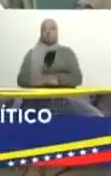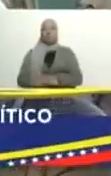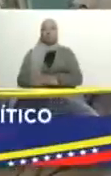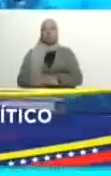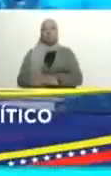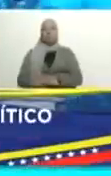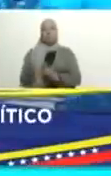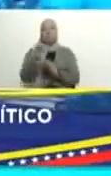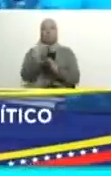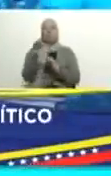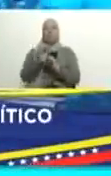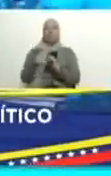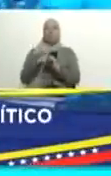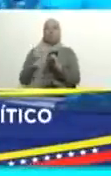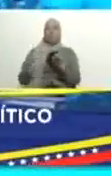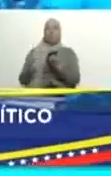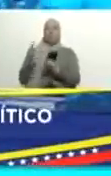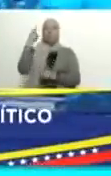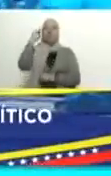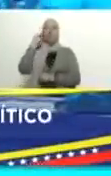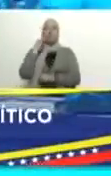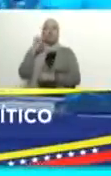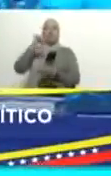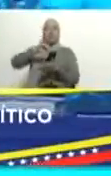del municipio Angostura, Ciudad Bolívar,